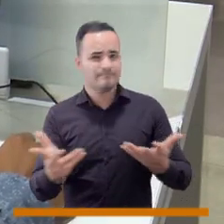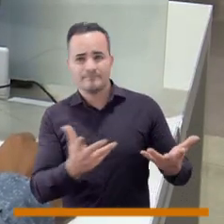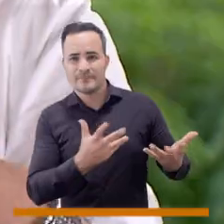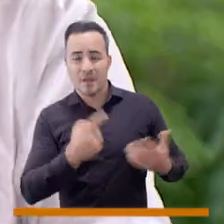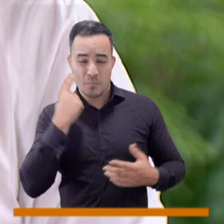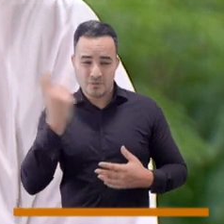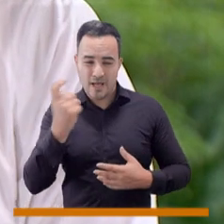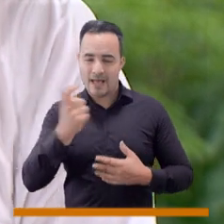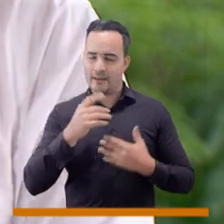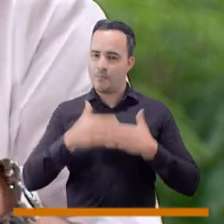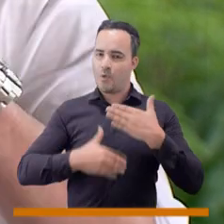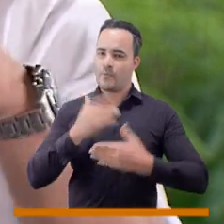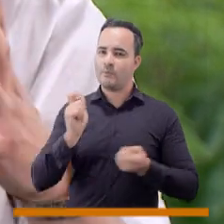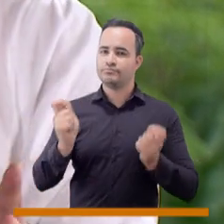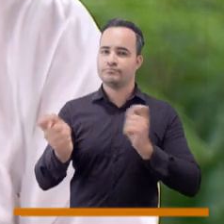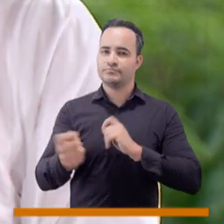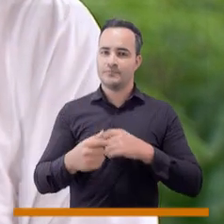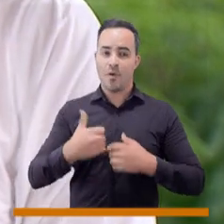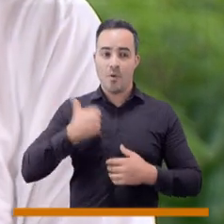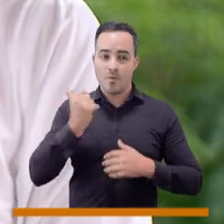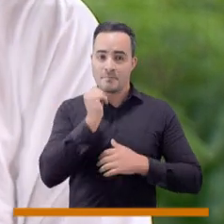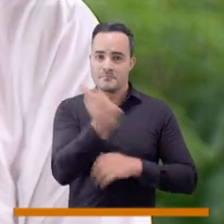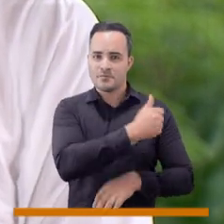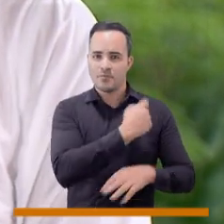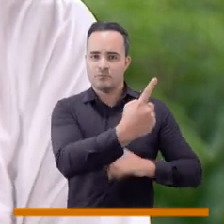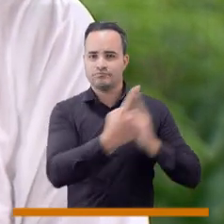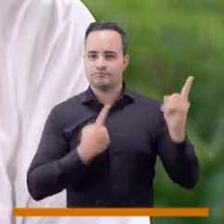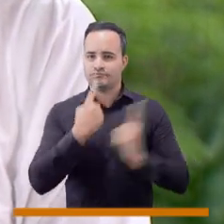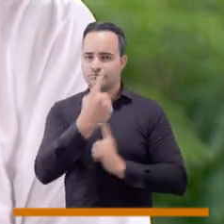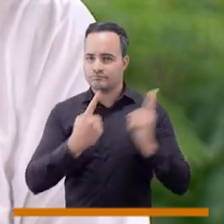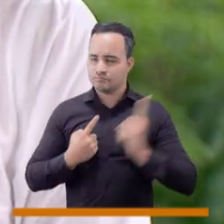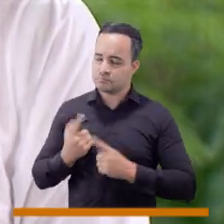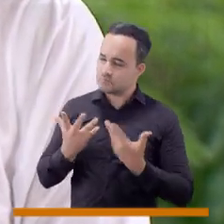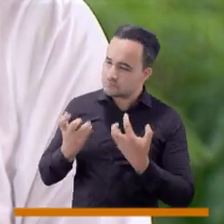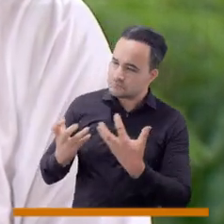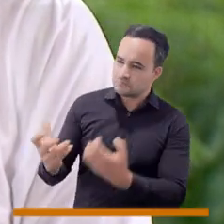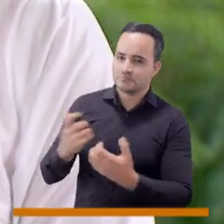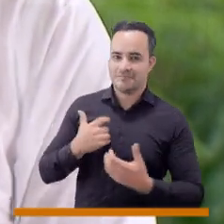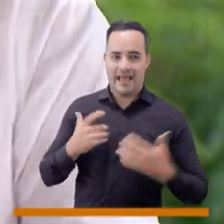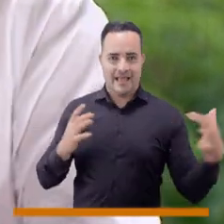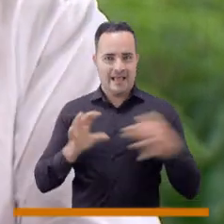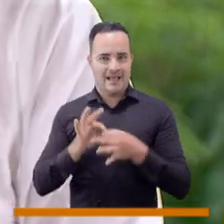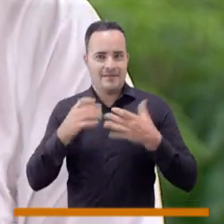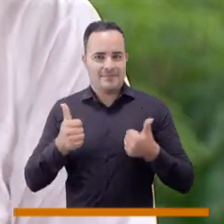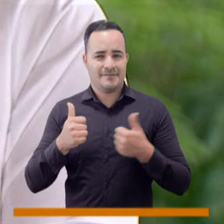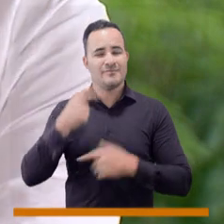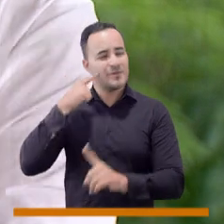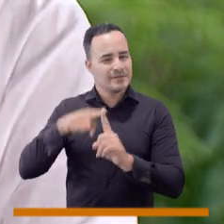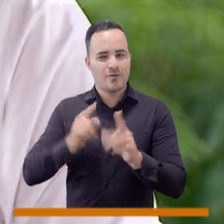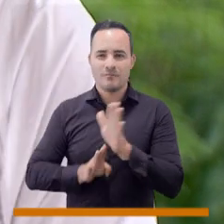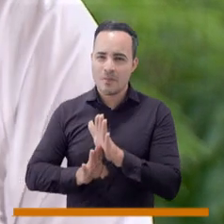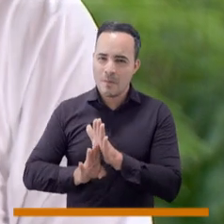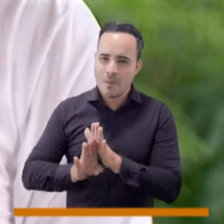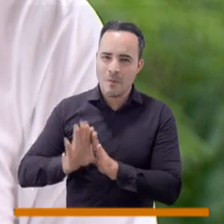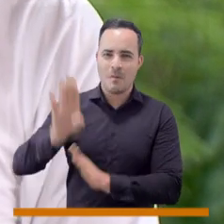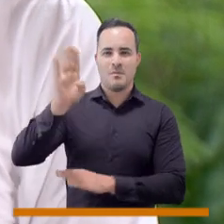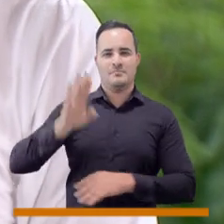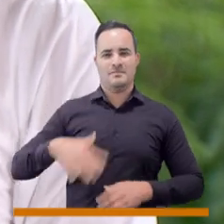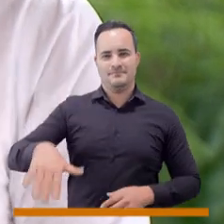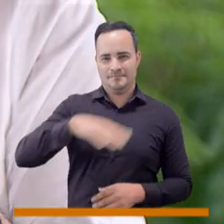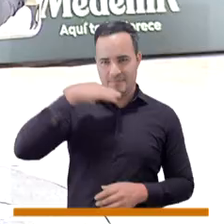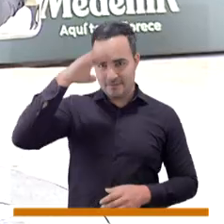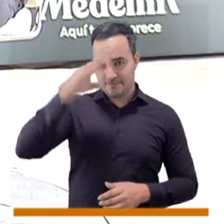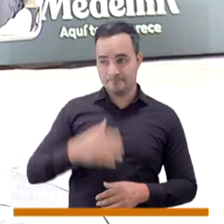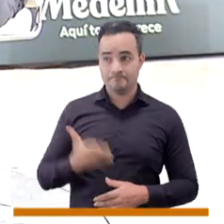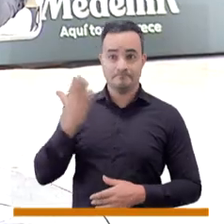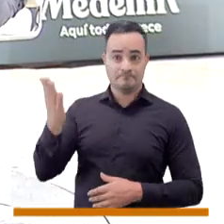sino que el joven venga acá identificando una serie de propuestas e iniciativas que tenga la ciudad para poderse desarrollar. Yo le contaba a Catherine ahorita,